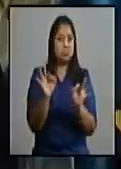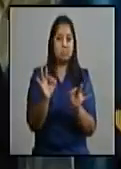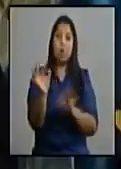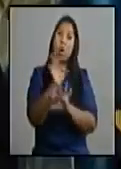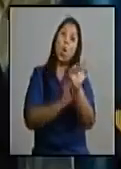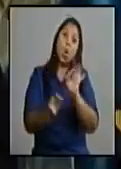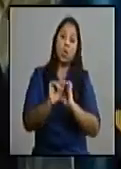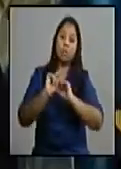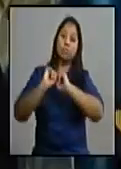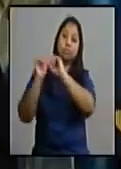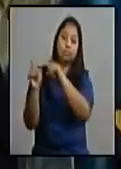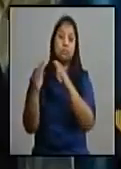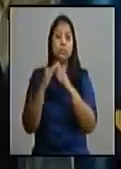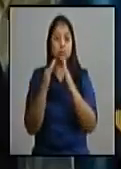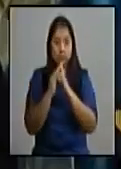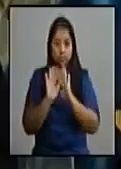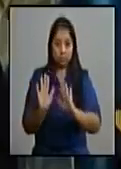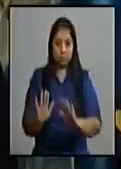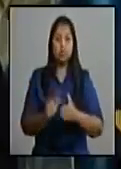desde sus casas.